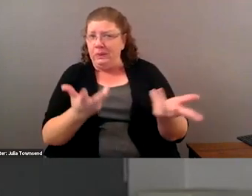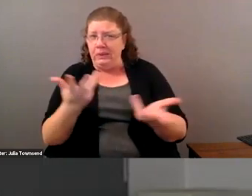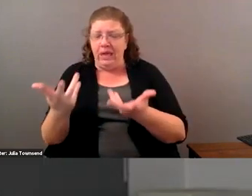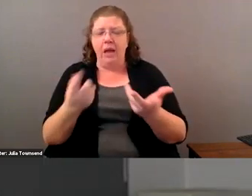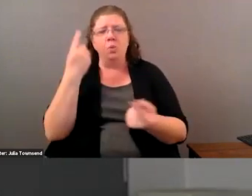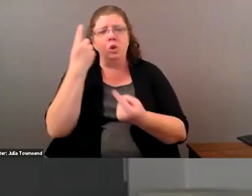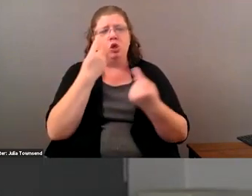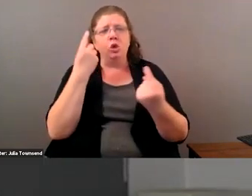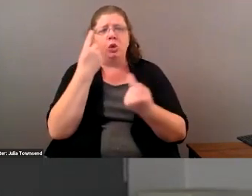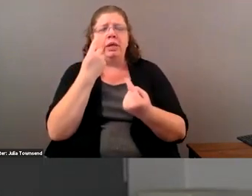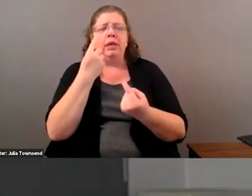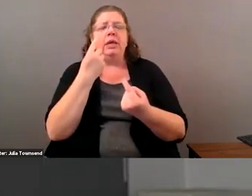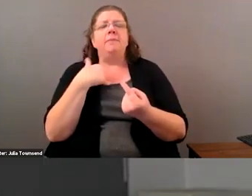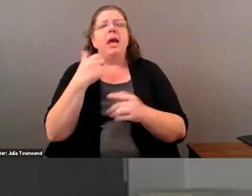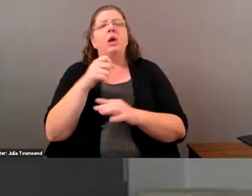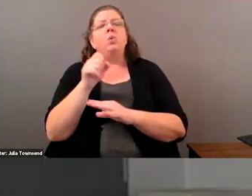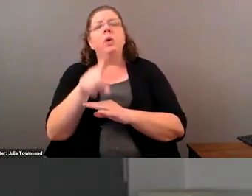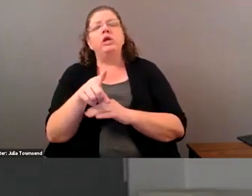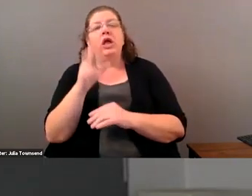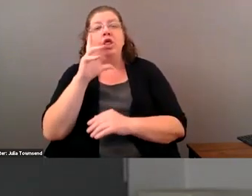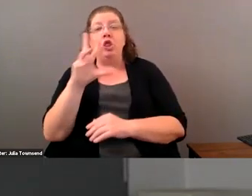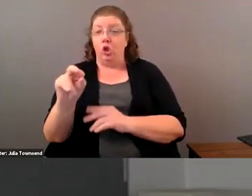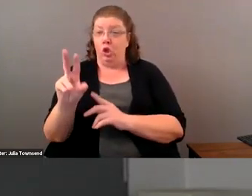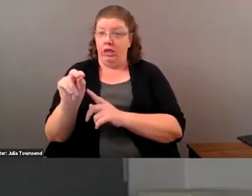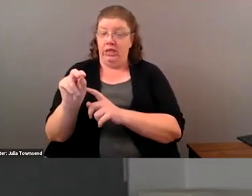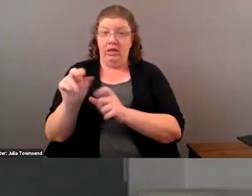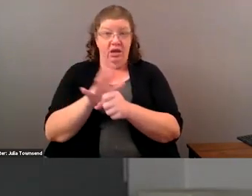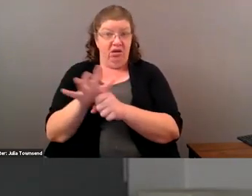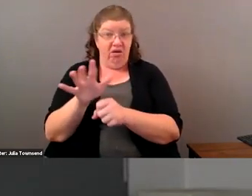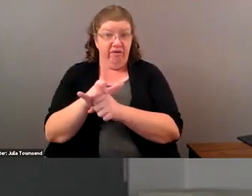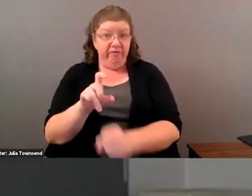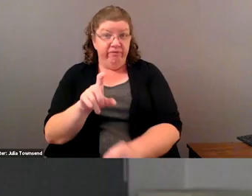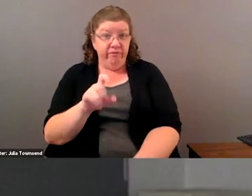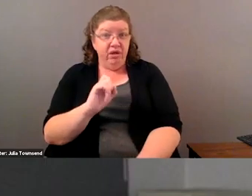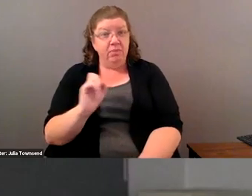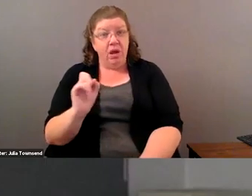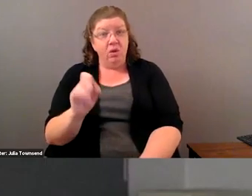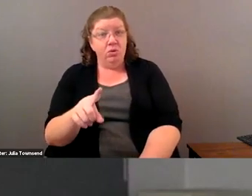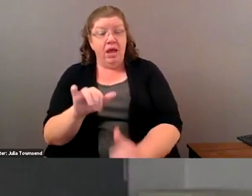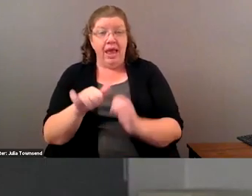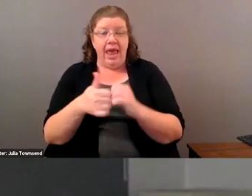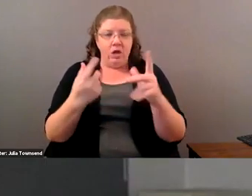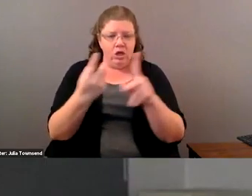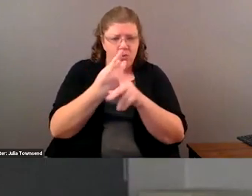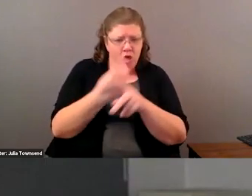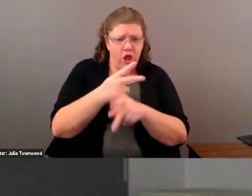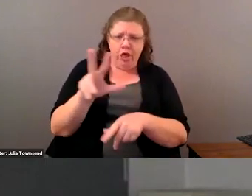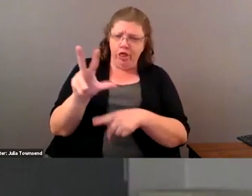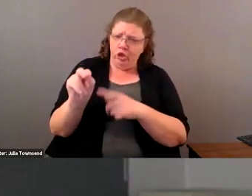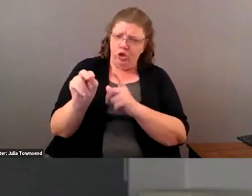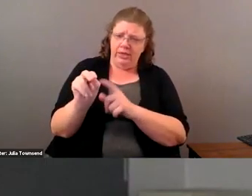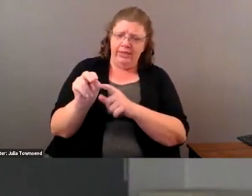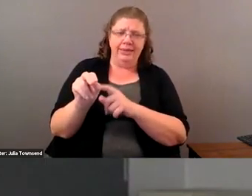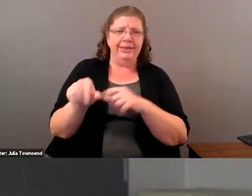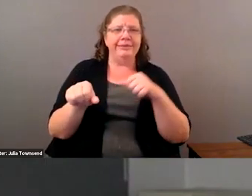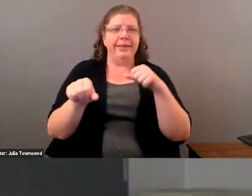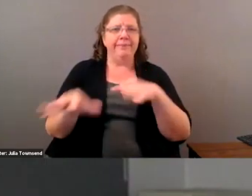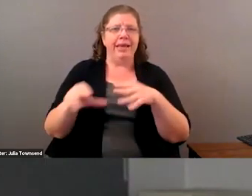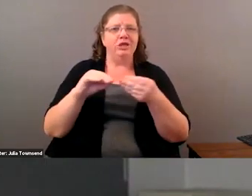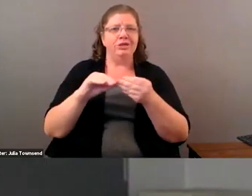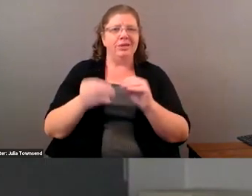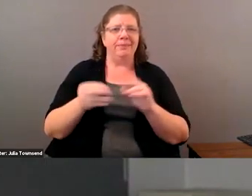cada escuela cada salón va a recibir uno o sea mi pregunta es 30 suficiente